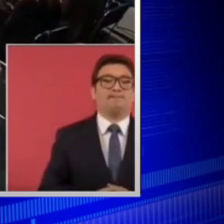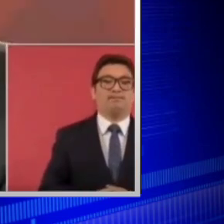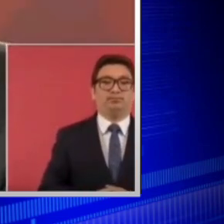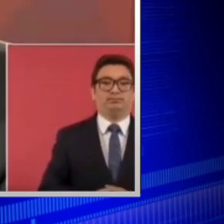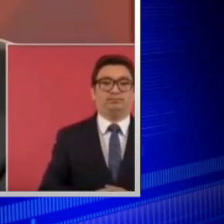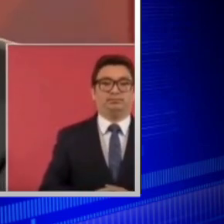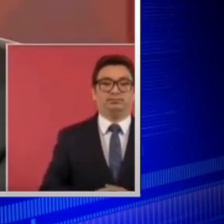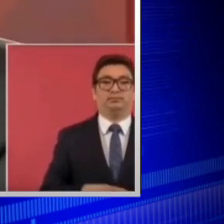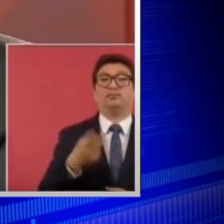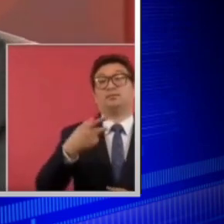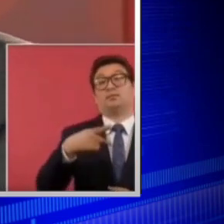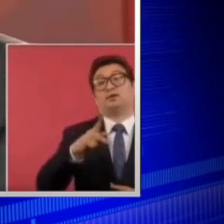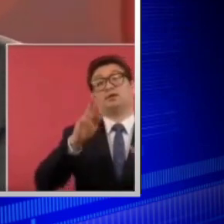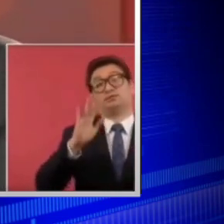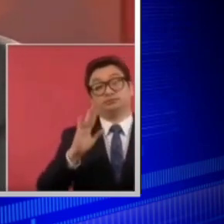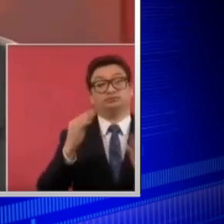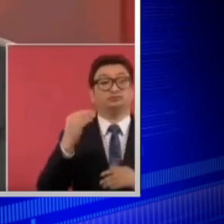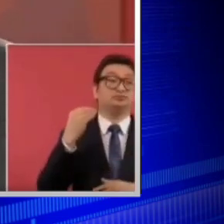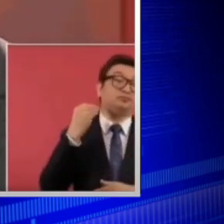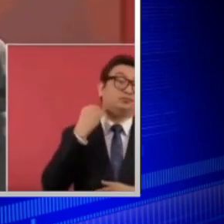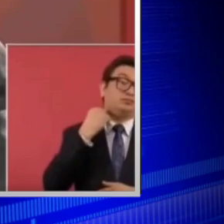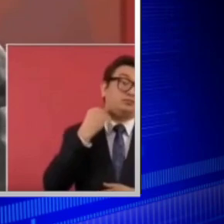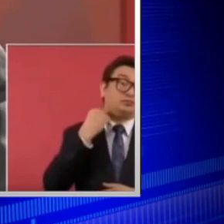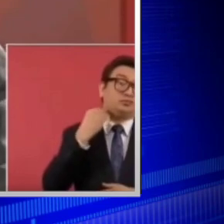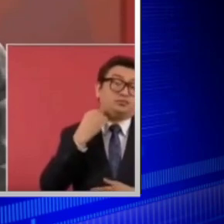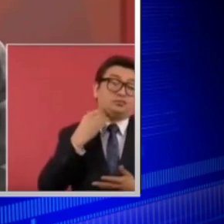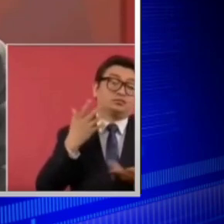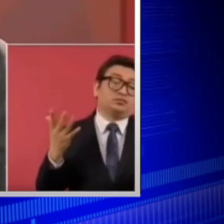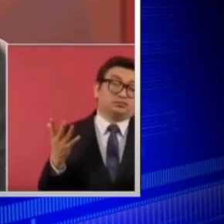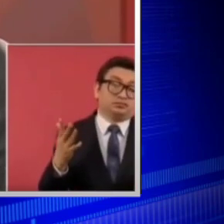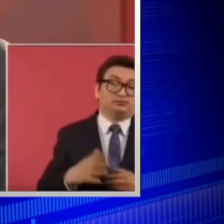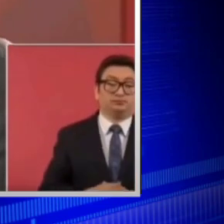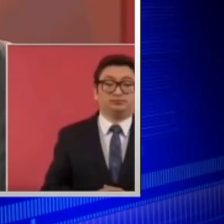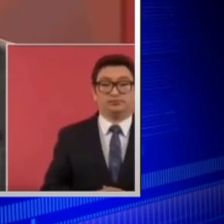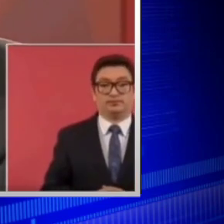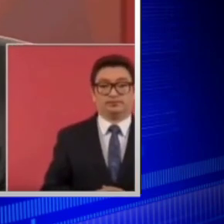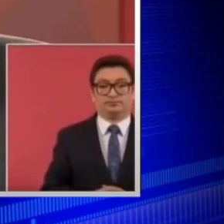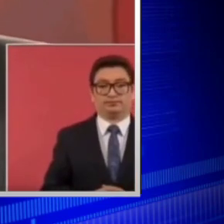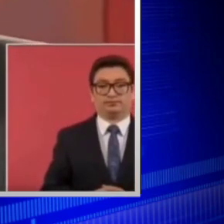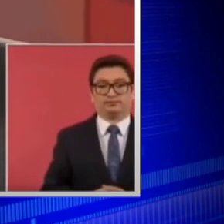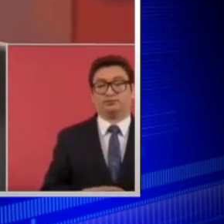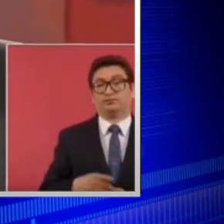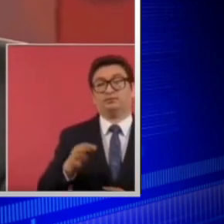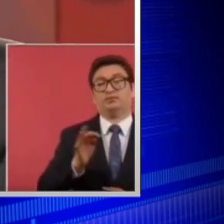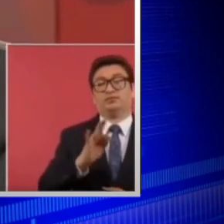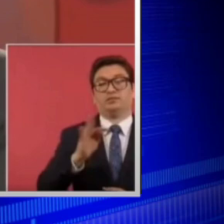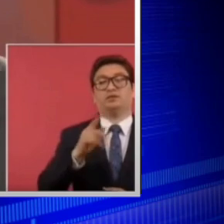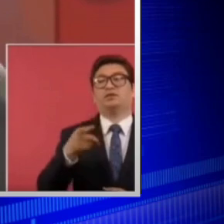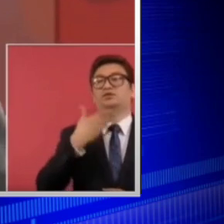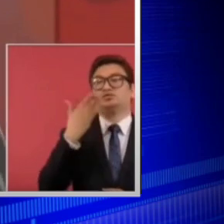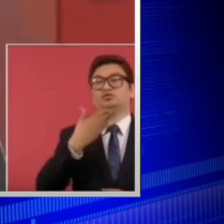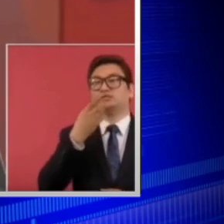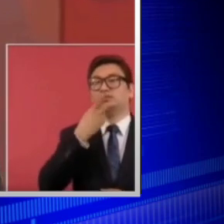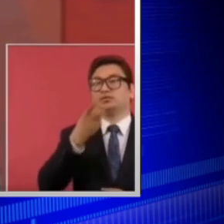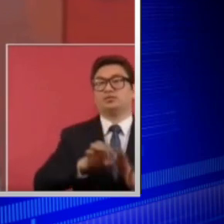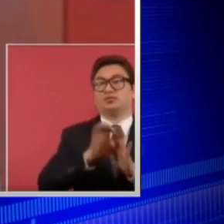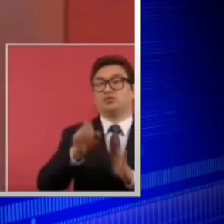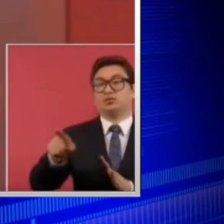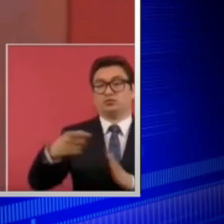como dicen los abogados aceptando sin conceder de que rechazaran la reforma